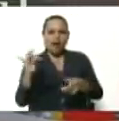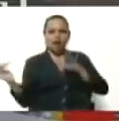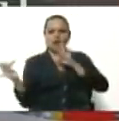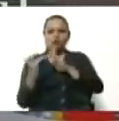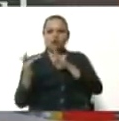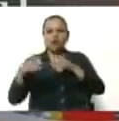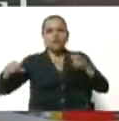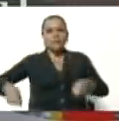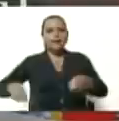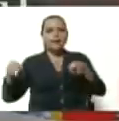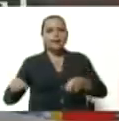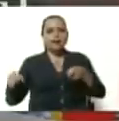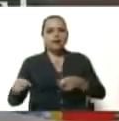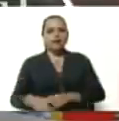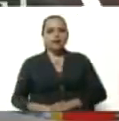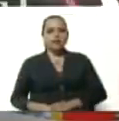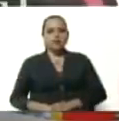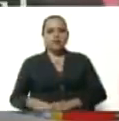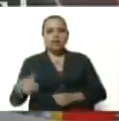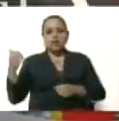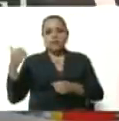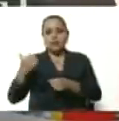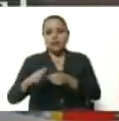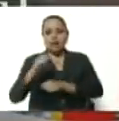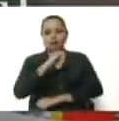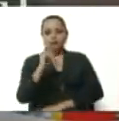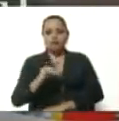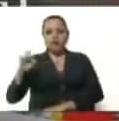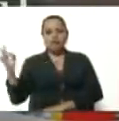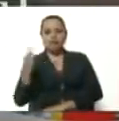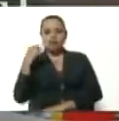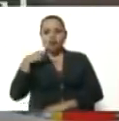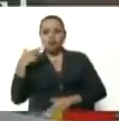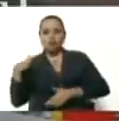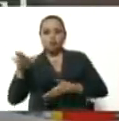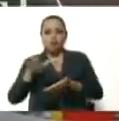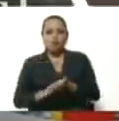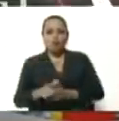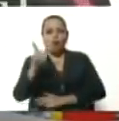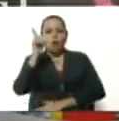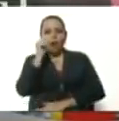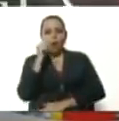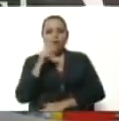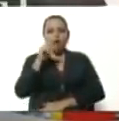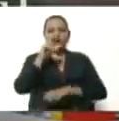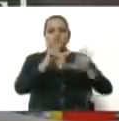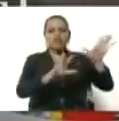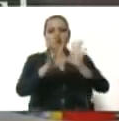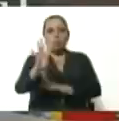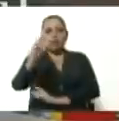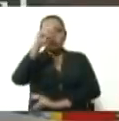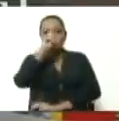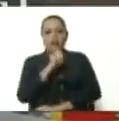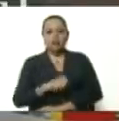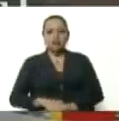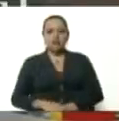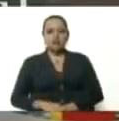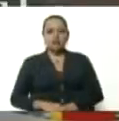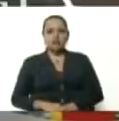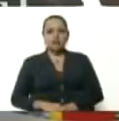el mercado de las pulgas. Y el tercer caso es un hombre de 84 años de edad, del